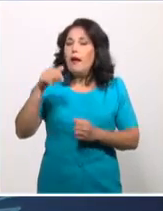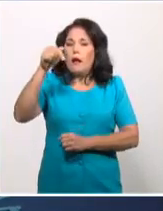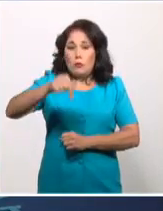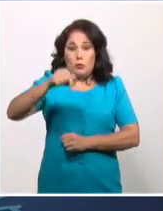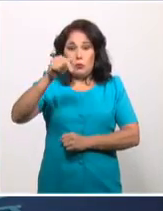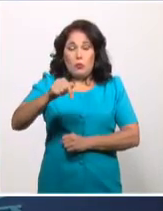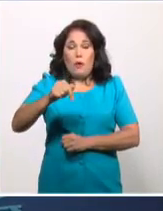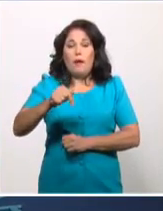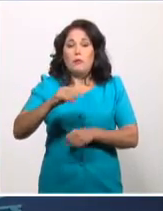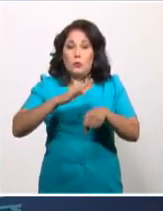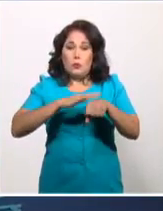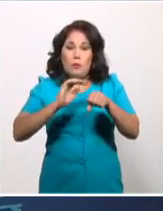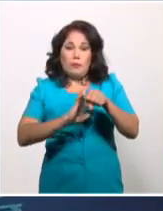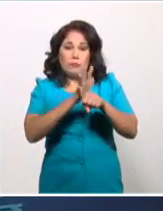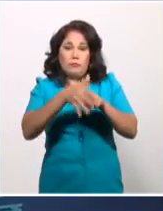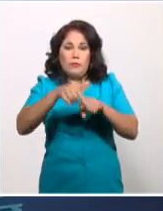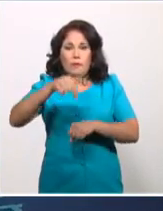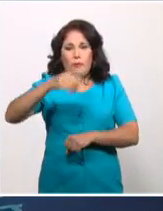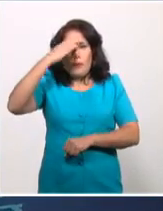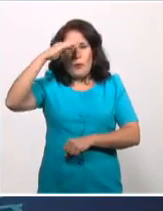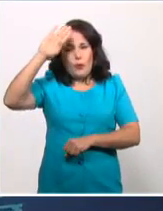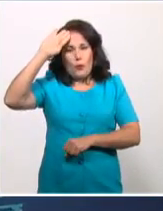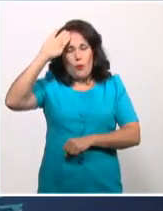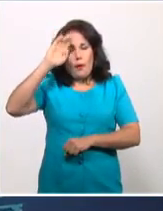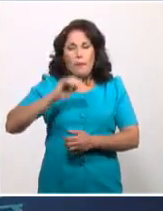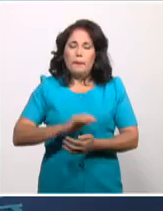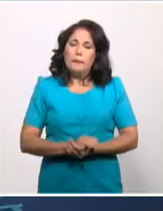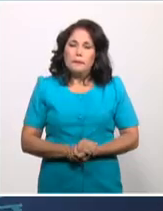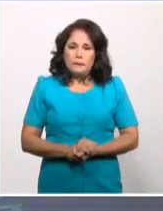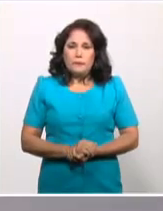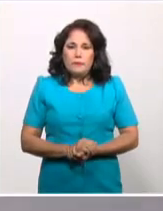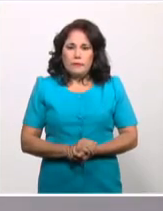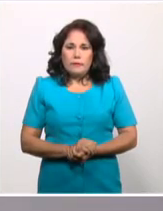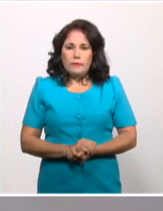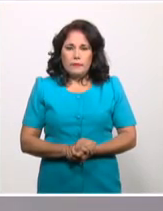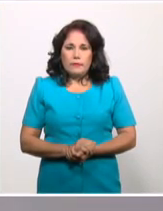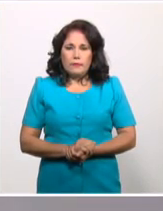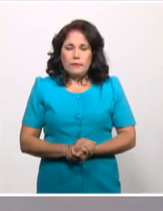de la COVID-19 en nuestro país. Adelante la señal.